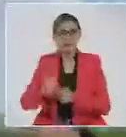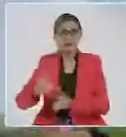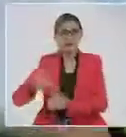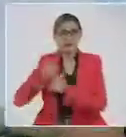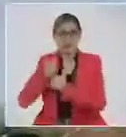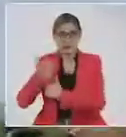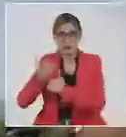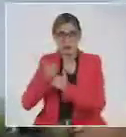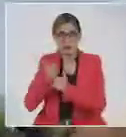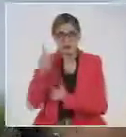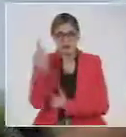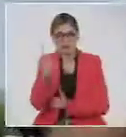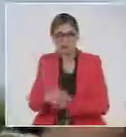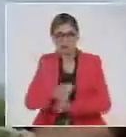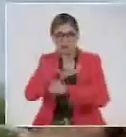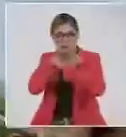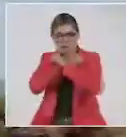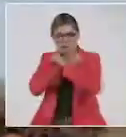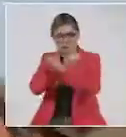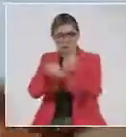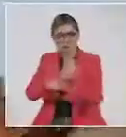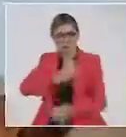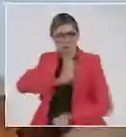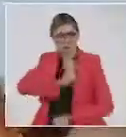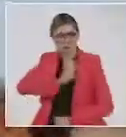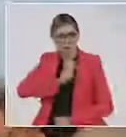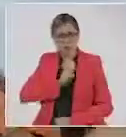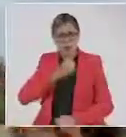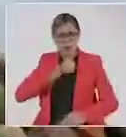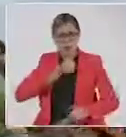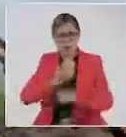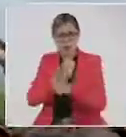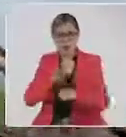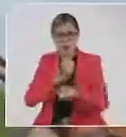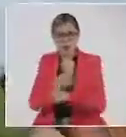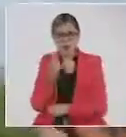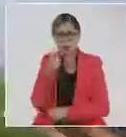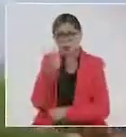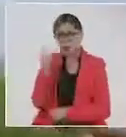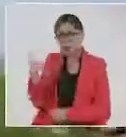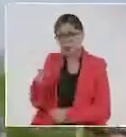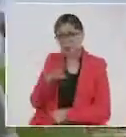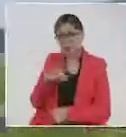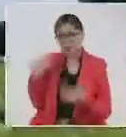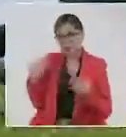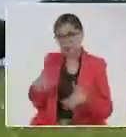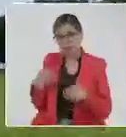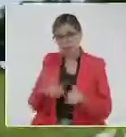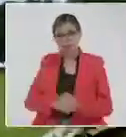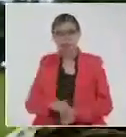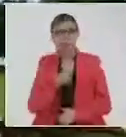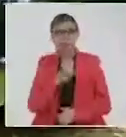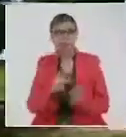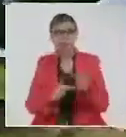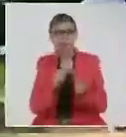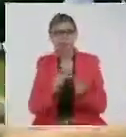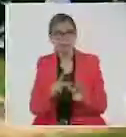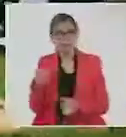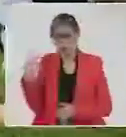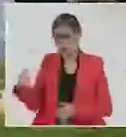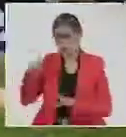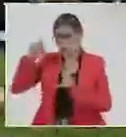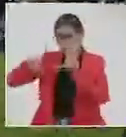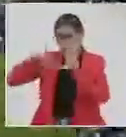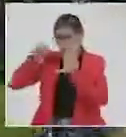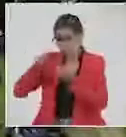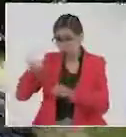que un guerrero va a la batalla a resistir, a defenderse. Y ahí está la prueba. Correcto. Oye, Jav, ¿es tu trabajo lo que estamos viendo en pantalla? Es una mezcla,